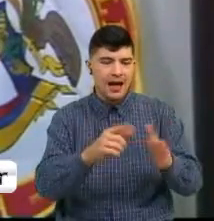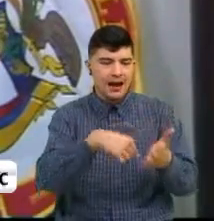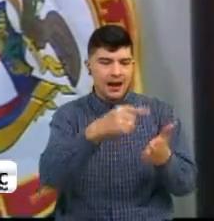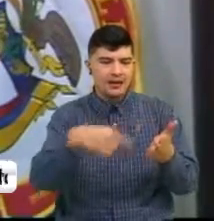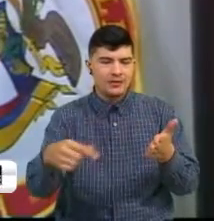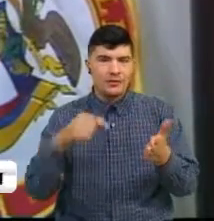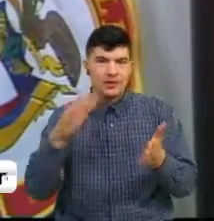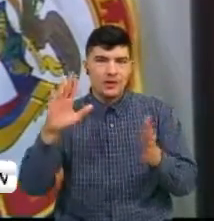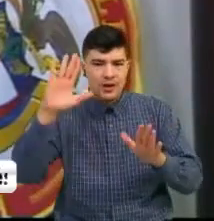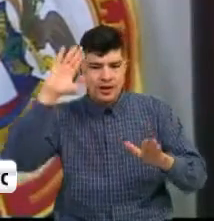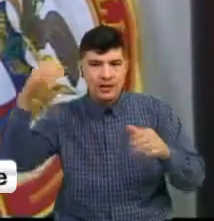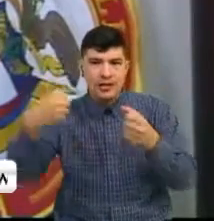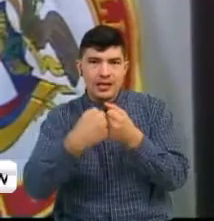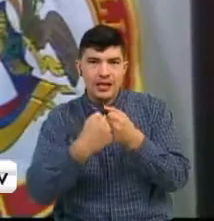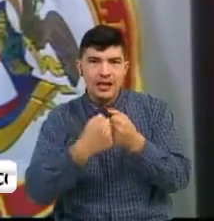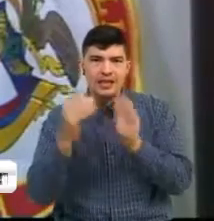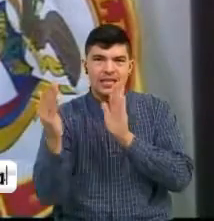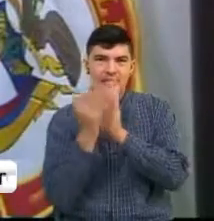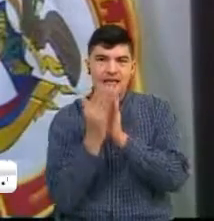directa,